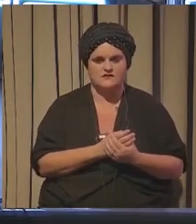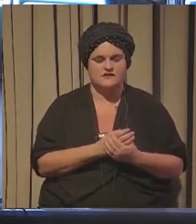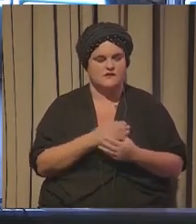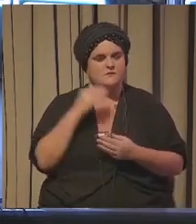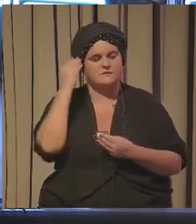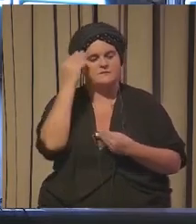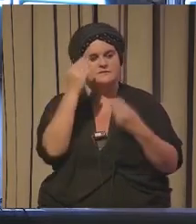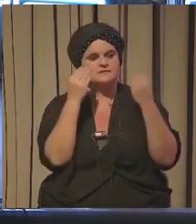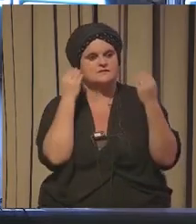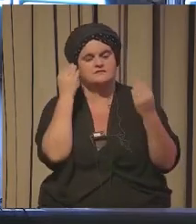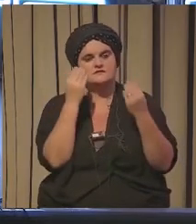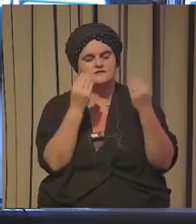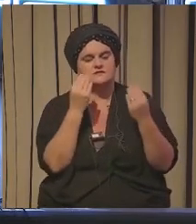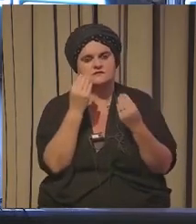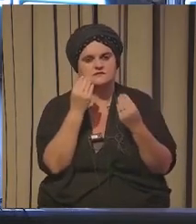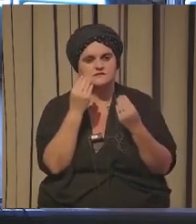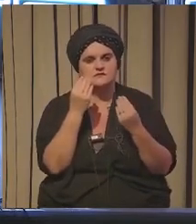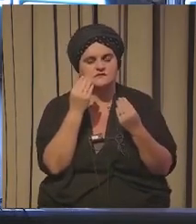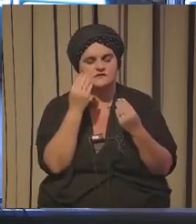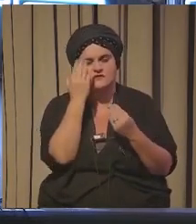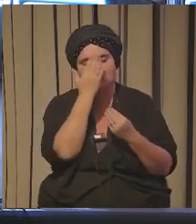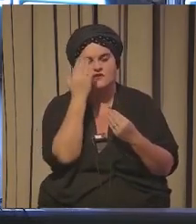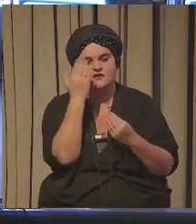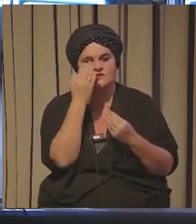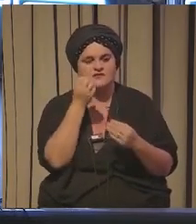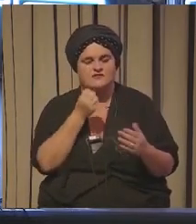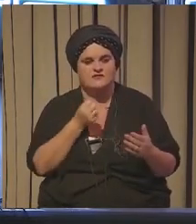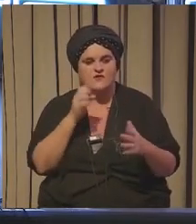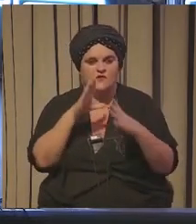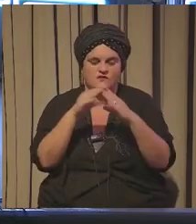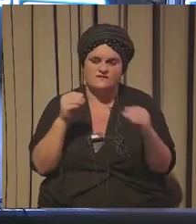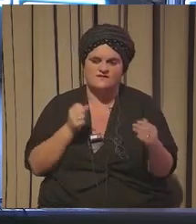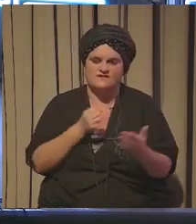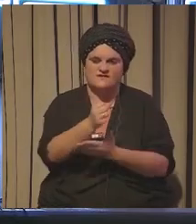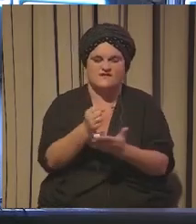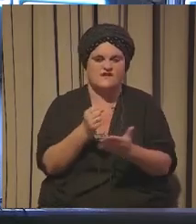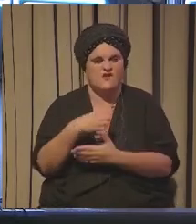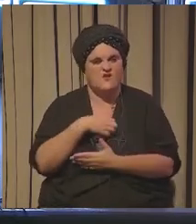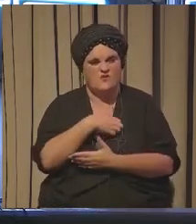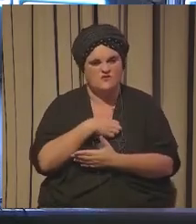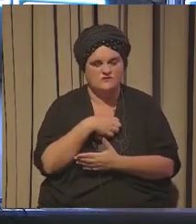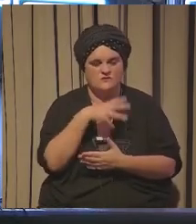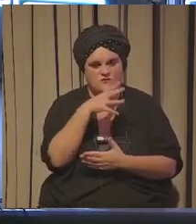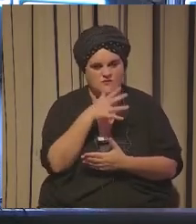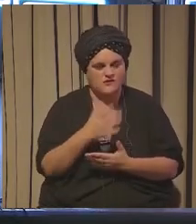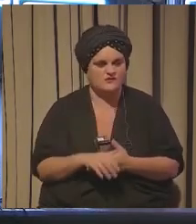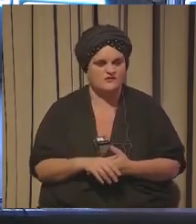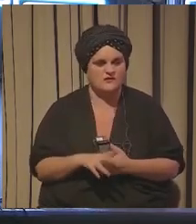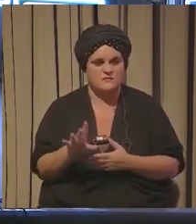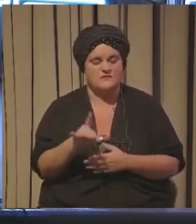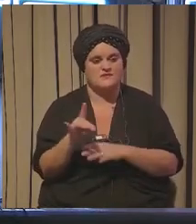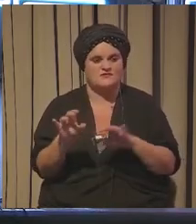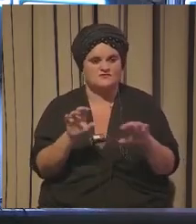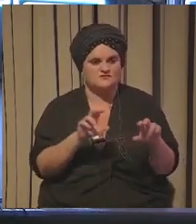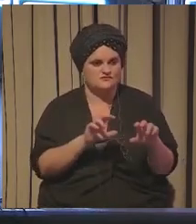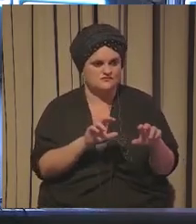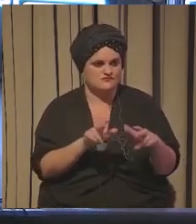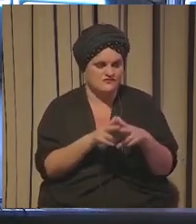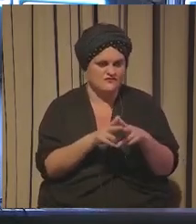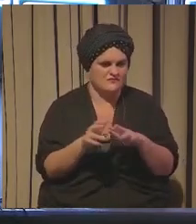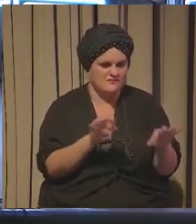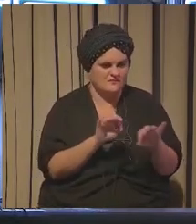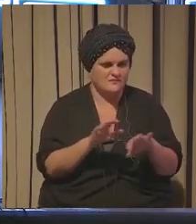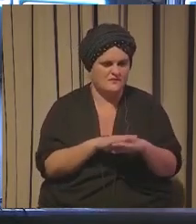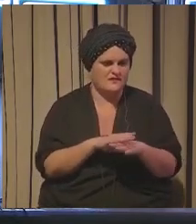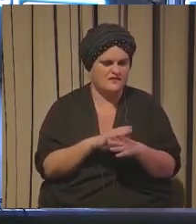de pensamiento en las escuelas y en la universidad? Y la sociedad está preparada para incluir tanta incertidumbre en el sistema